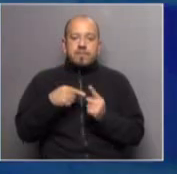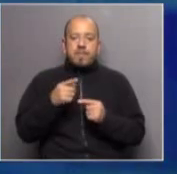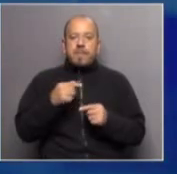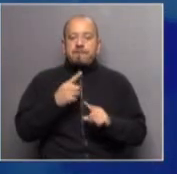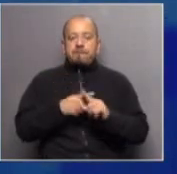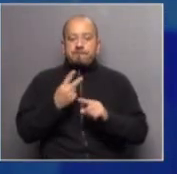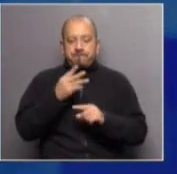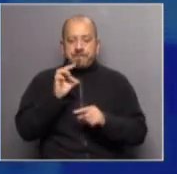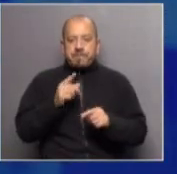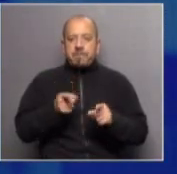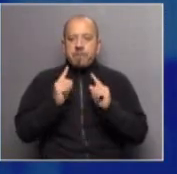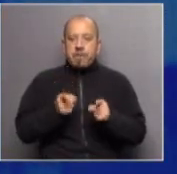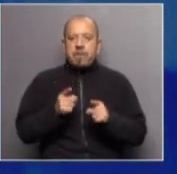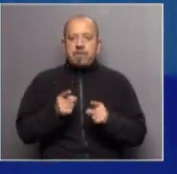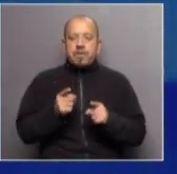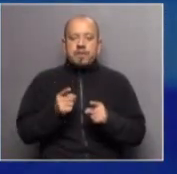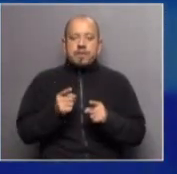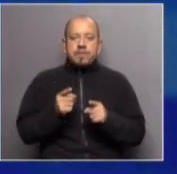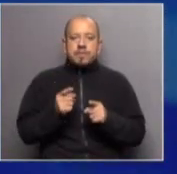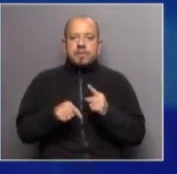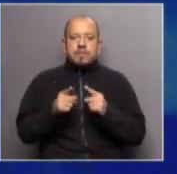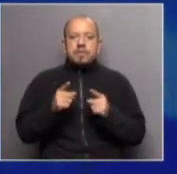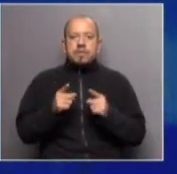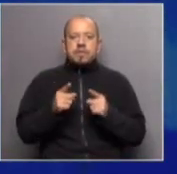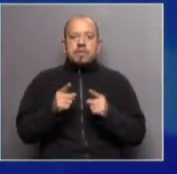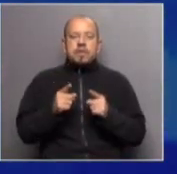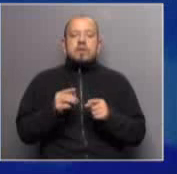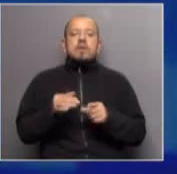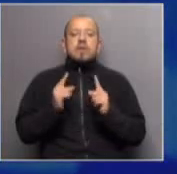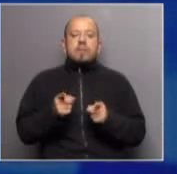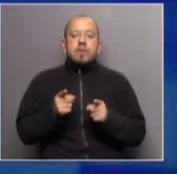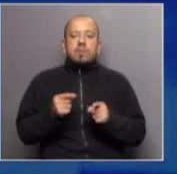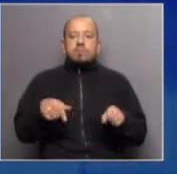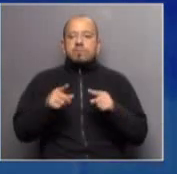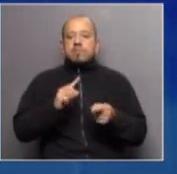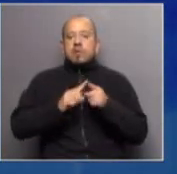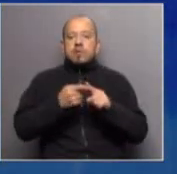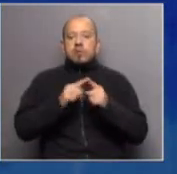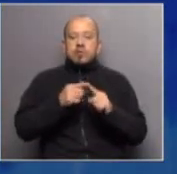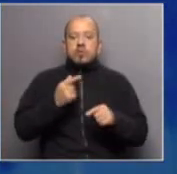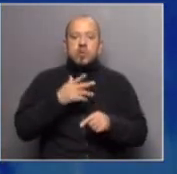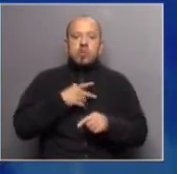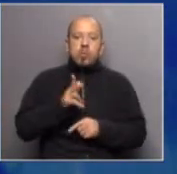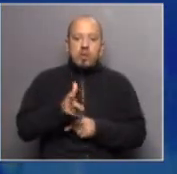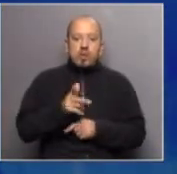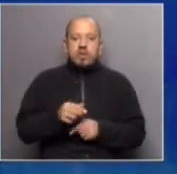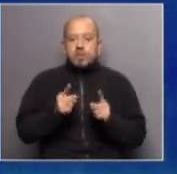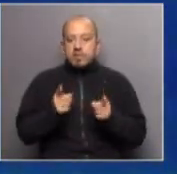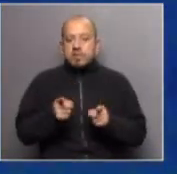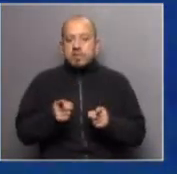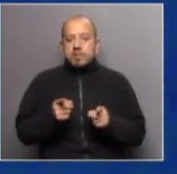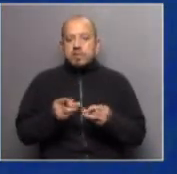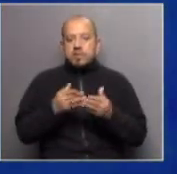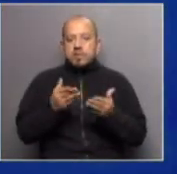siglo XX, y también de la vida rural, y sobre todo de las relaciones humanas, ¿no? Las temáticas eran